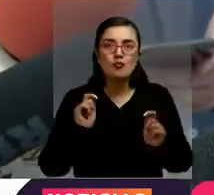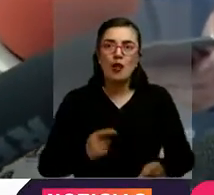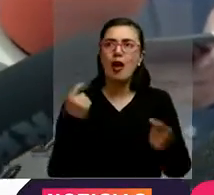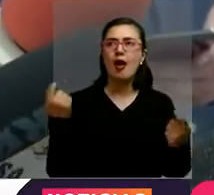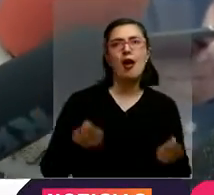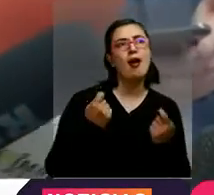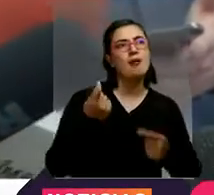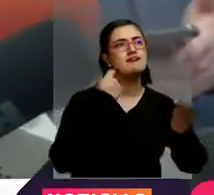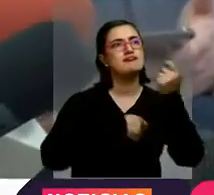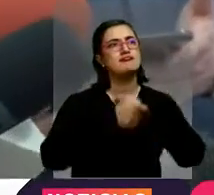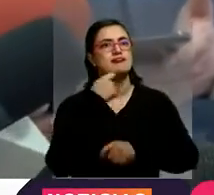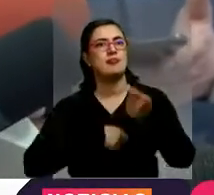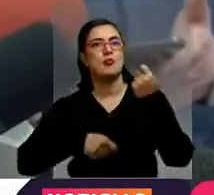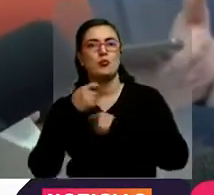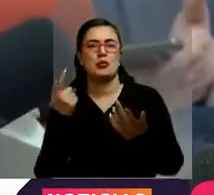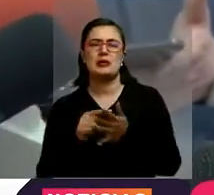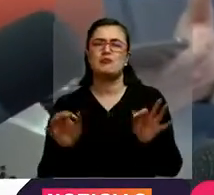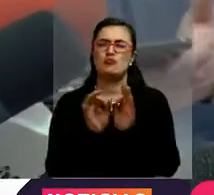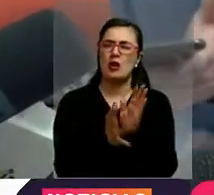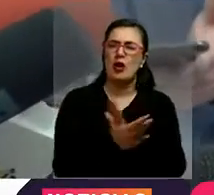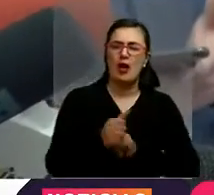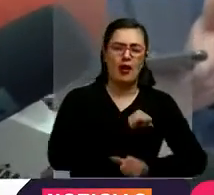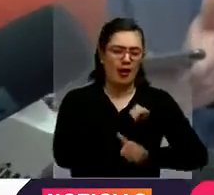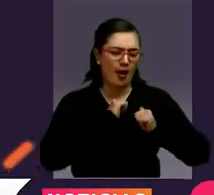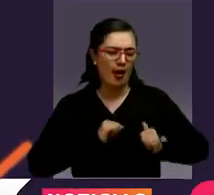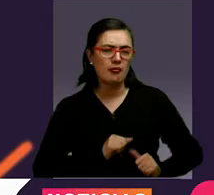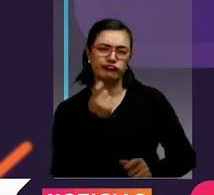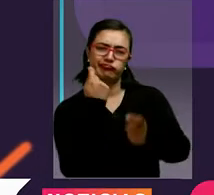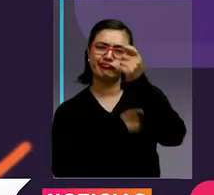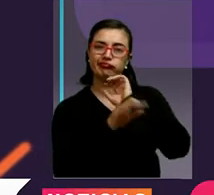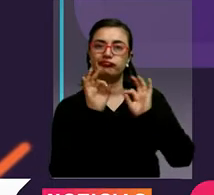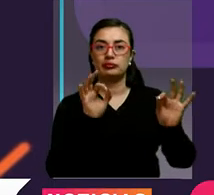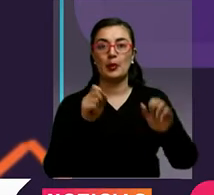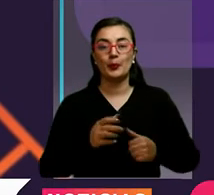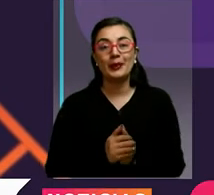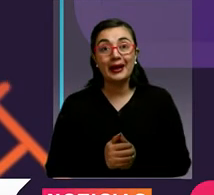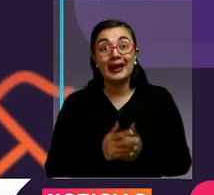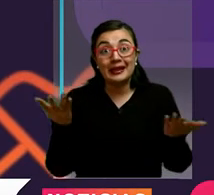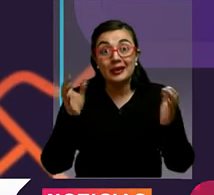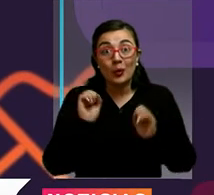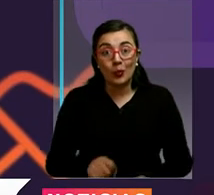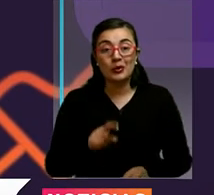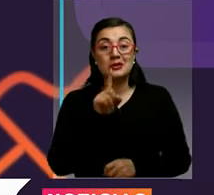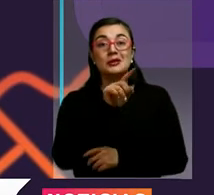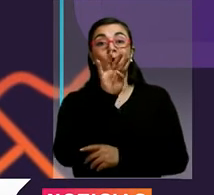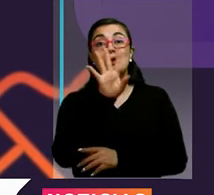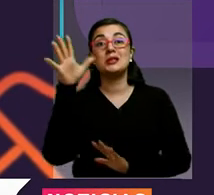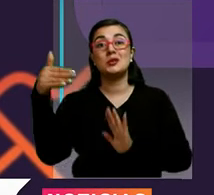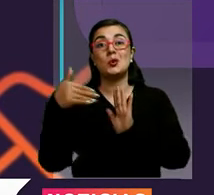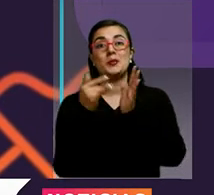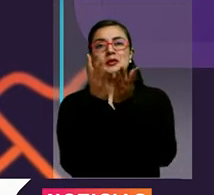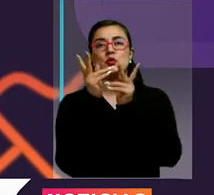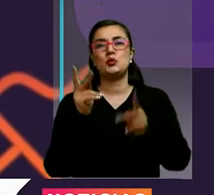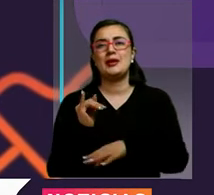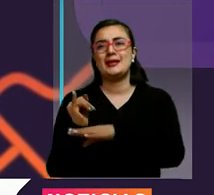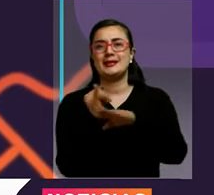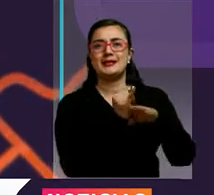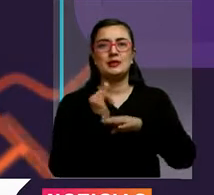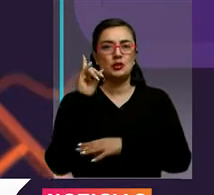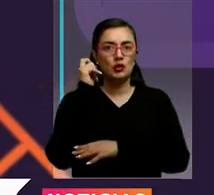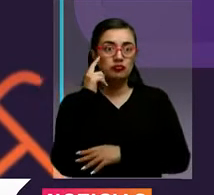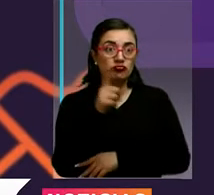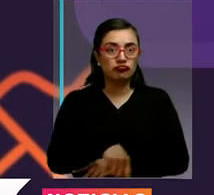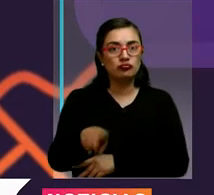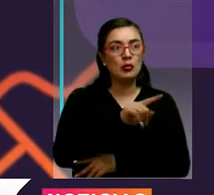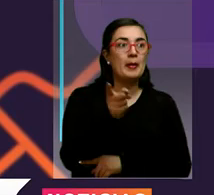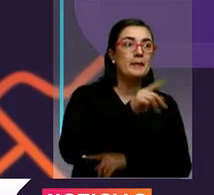pero sobre todo con ese talento, se puedan vender. De esta forma, 145.000 estudiantes de instituciones públicas y del SENA, así